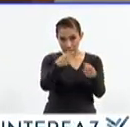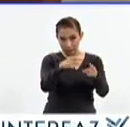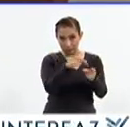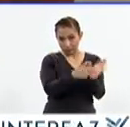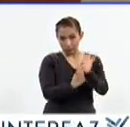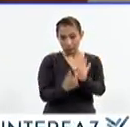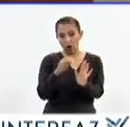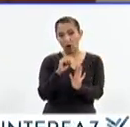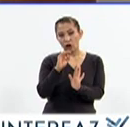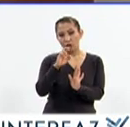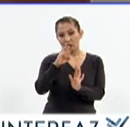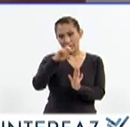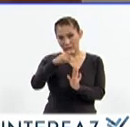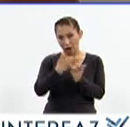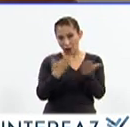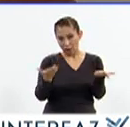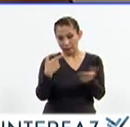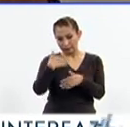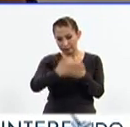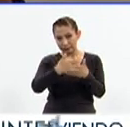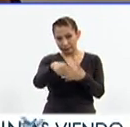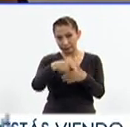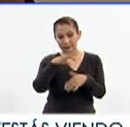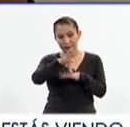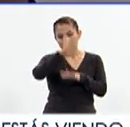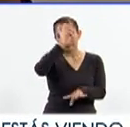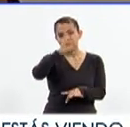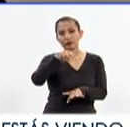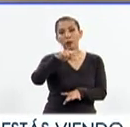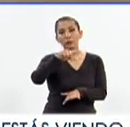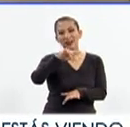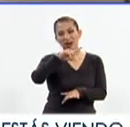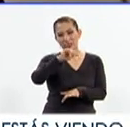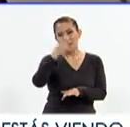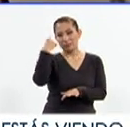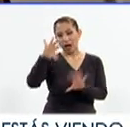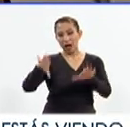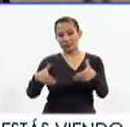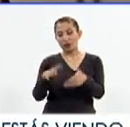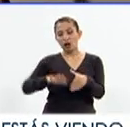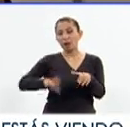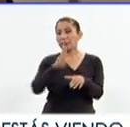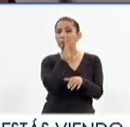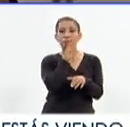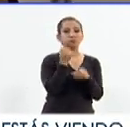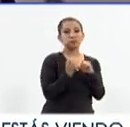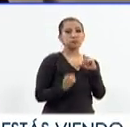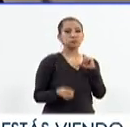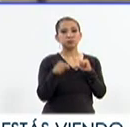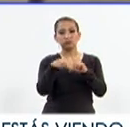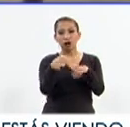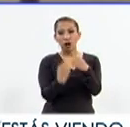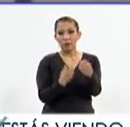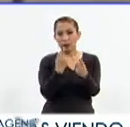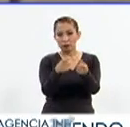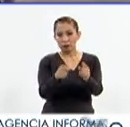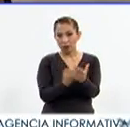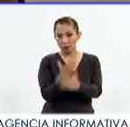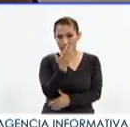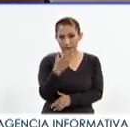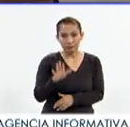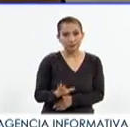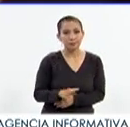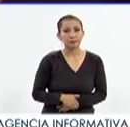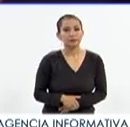precisamente Ofrenda, la que presentaremos en estos conciertos, fue nominada dentro de la categoría de Mejor Obra de Música